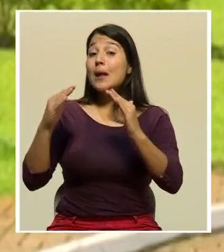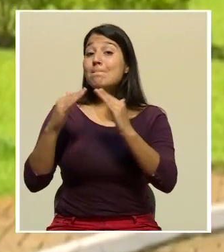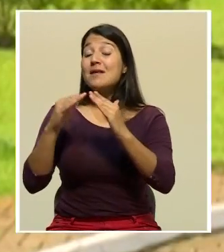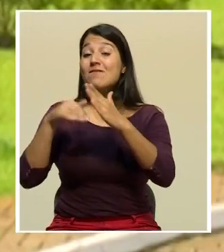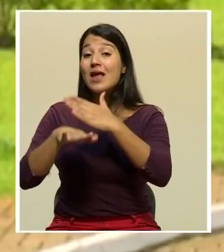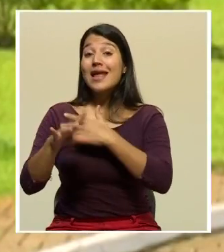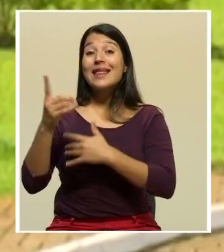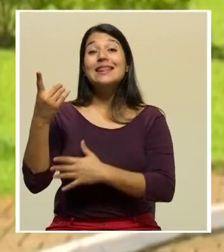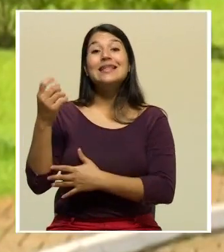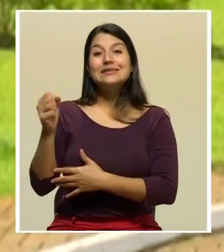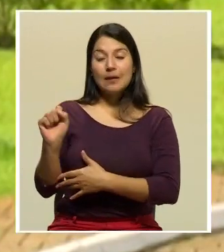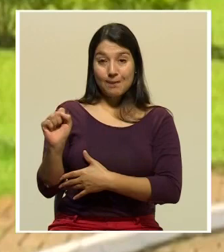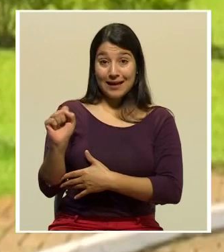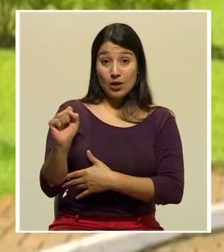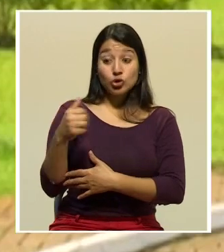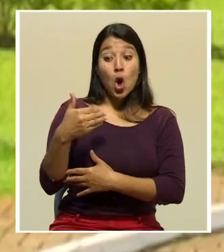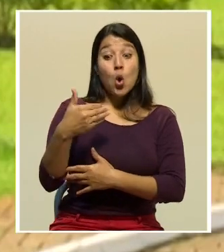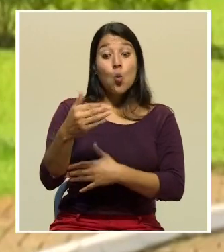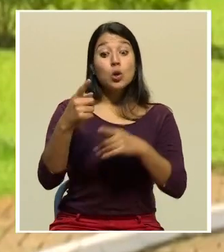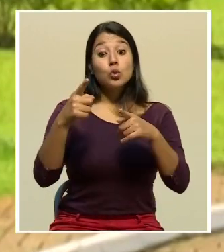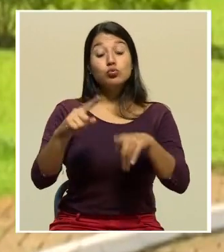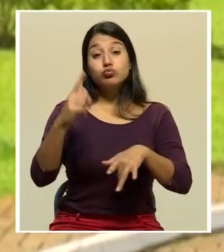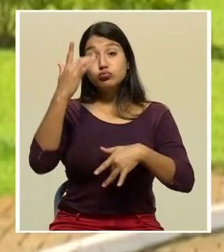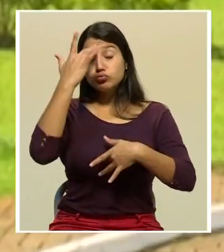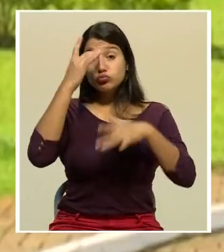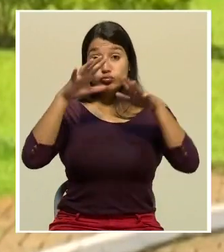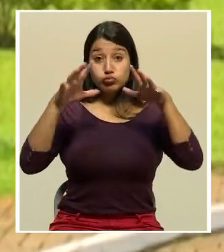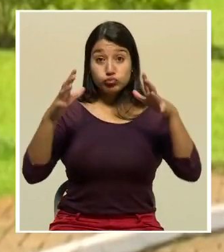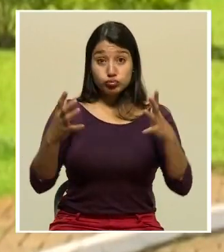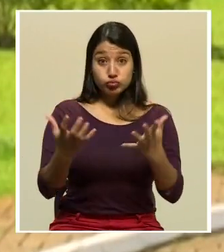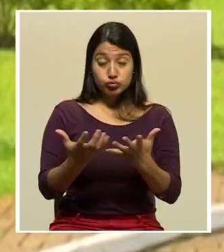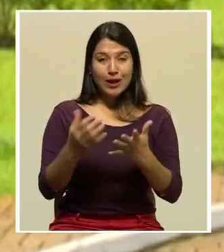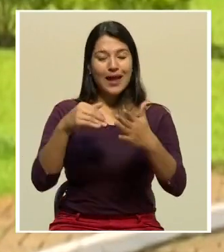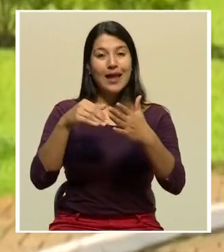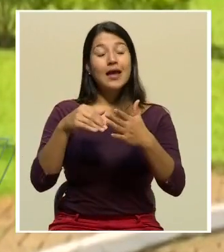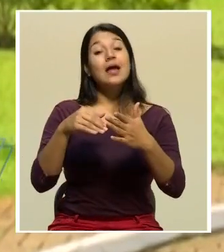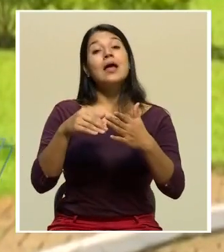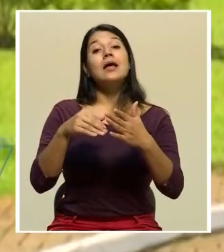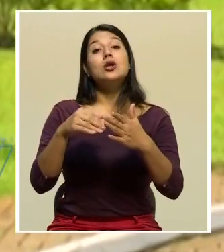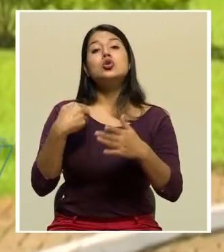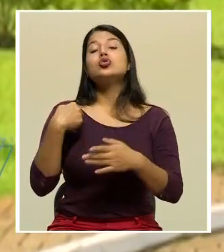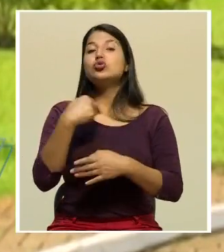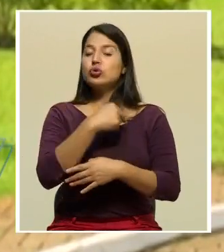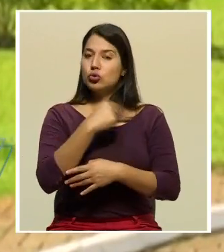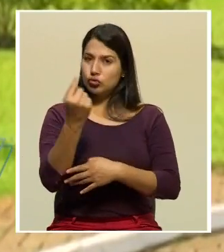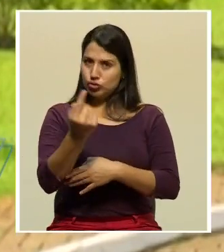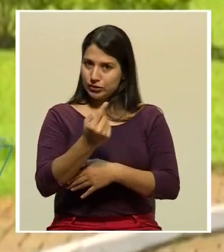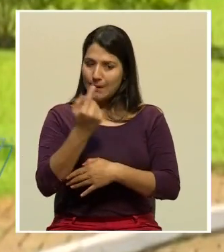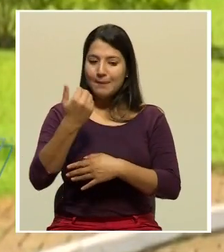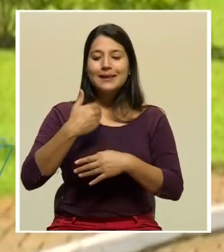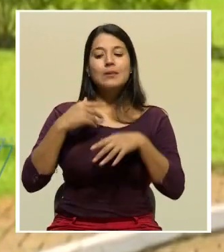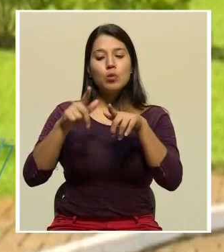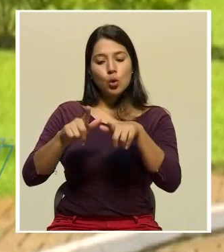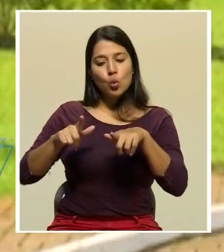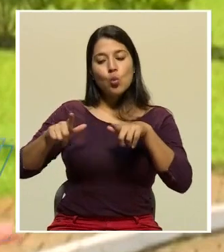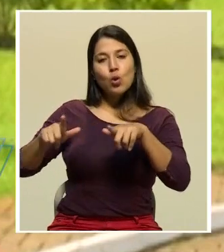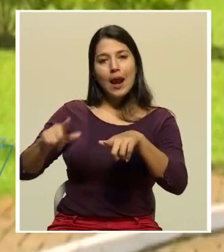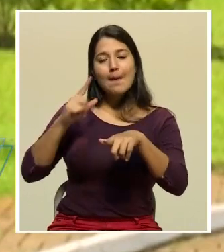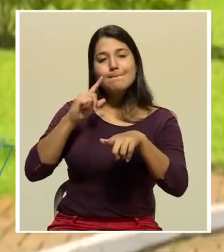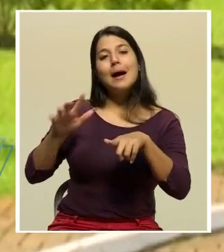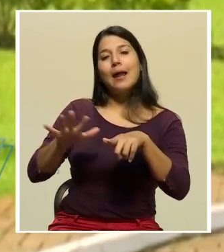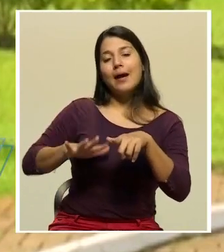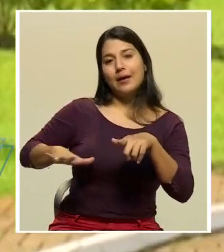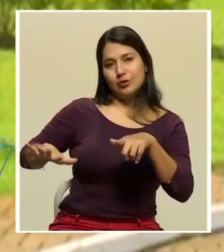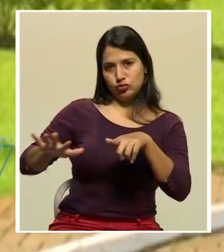una emergencia a nivel nacional, siempre nosotros los camposantos tenemos aquí en Grupo de Valle de Paz un espacio para esas cosas. Digamos, está la